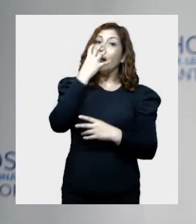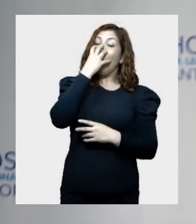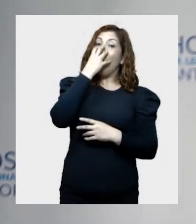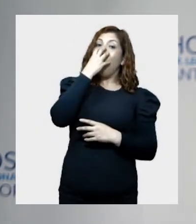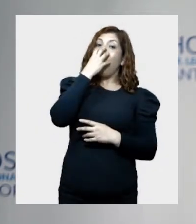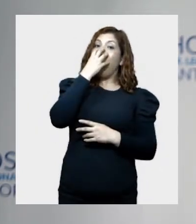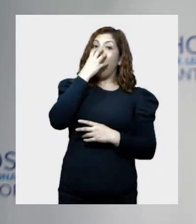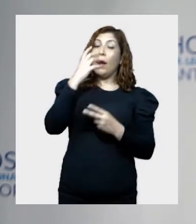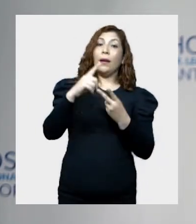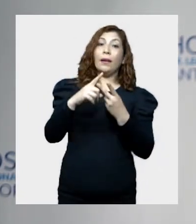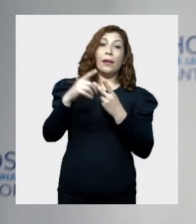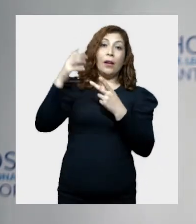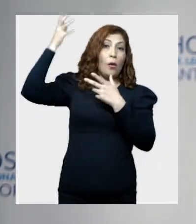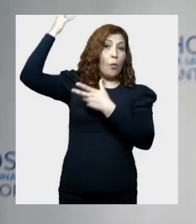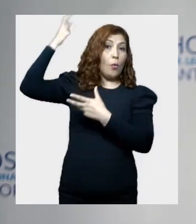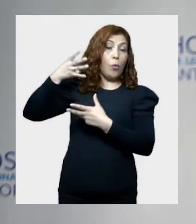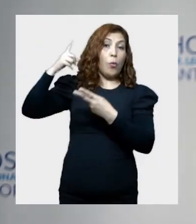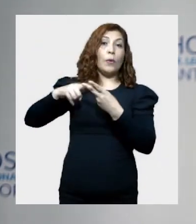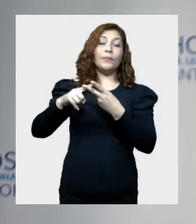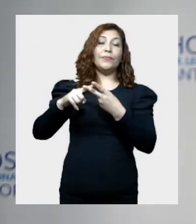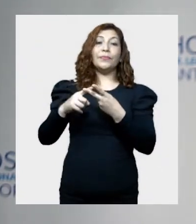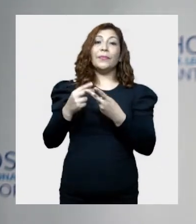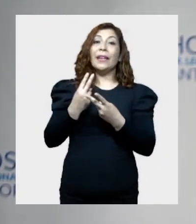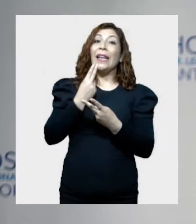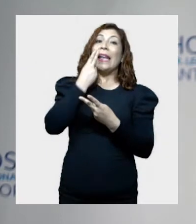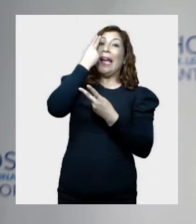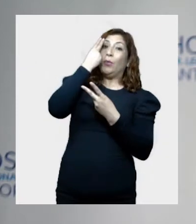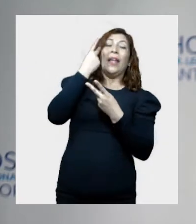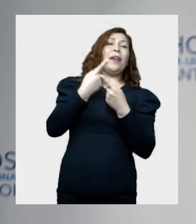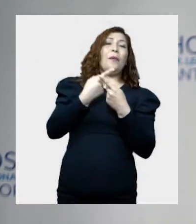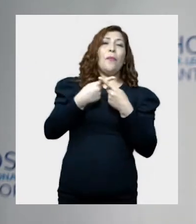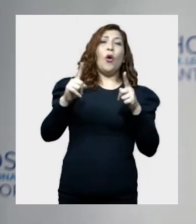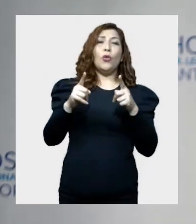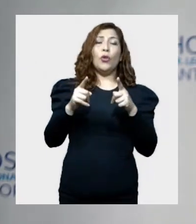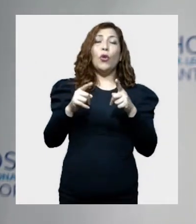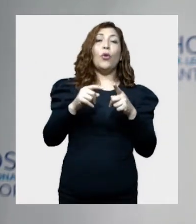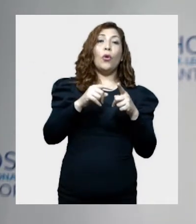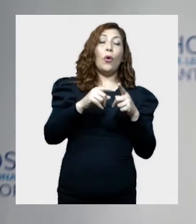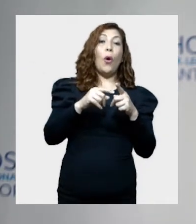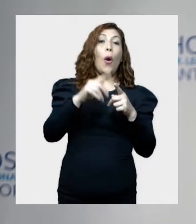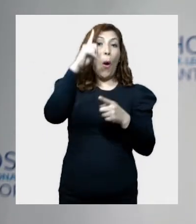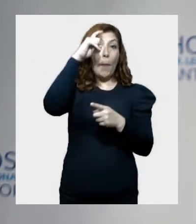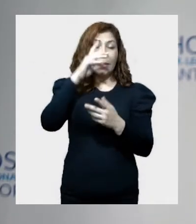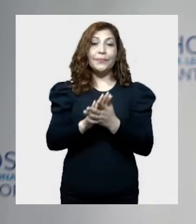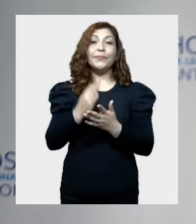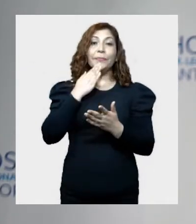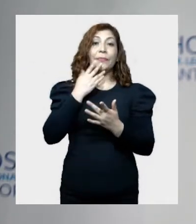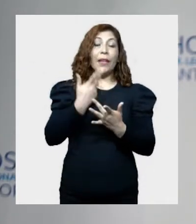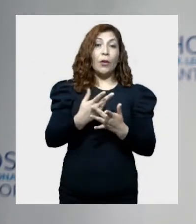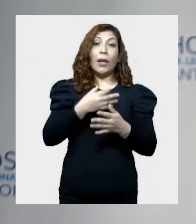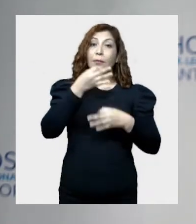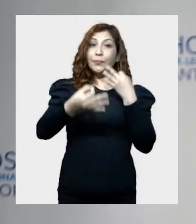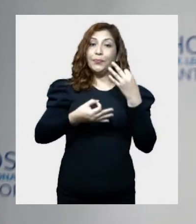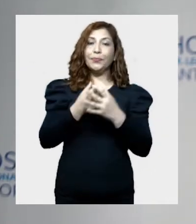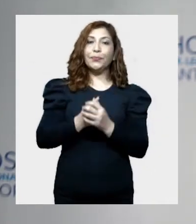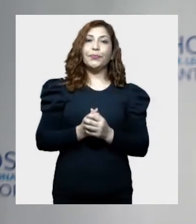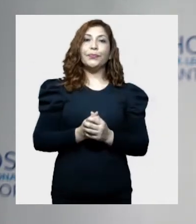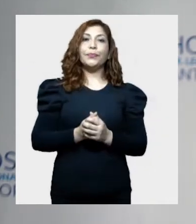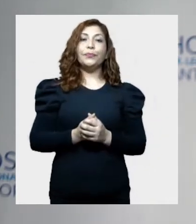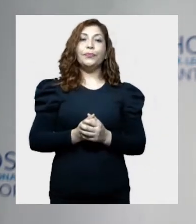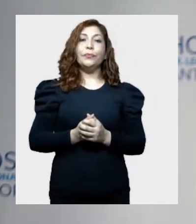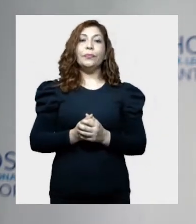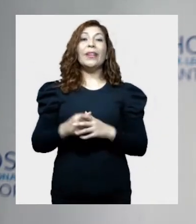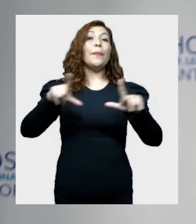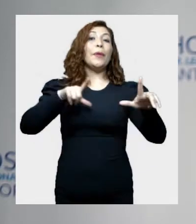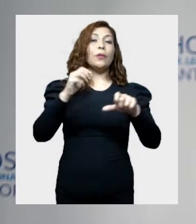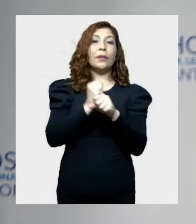y cánulas de alto flujo a otros recintos médicos. A continuación corresponde dar cuenta de la gestión de las